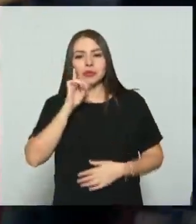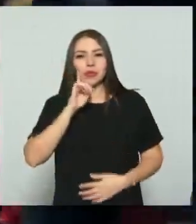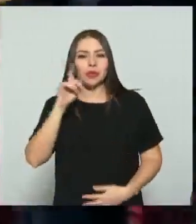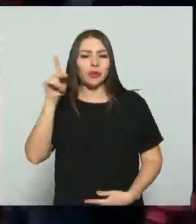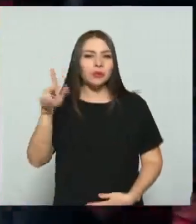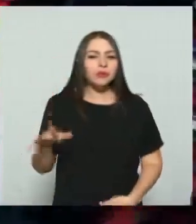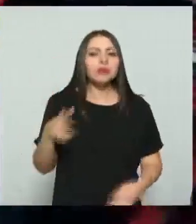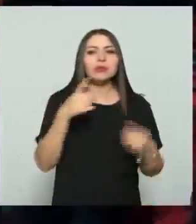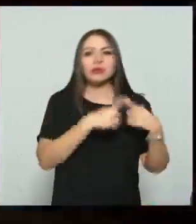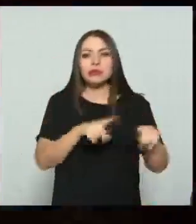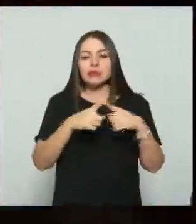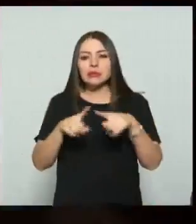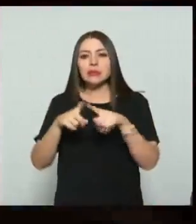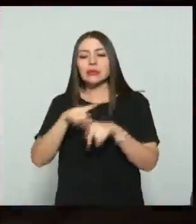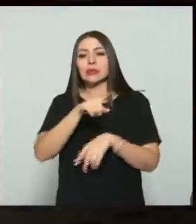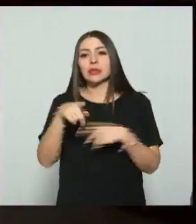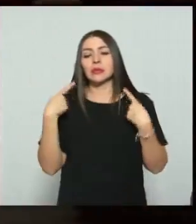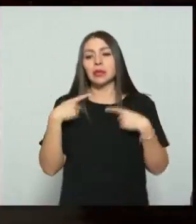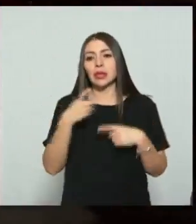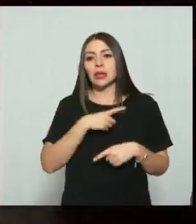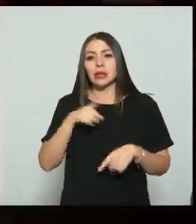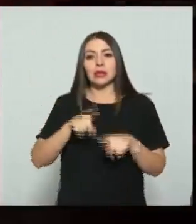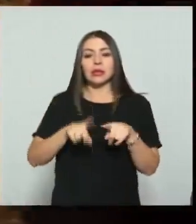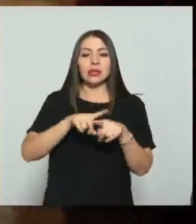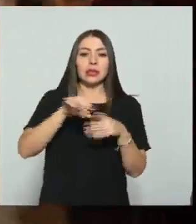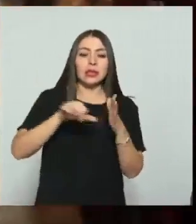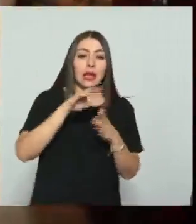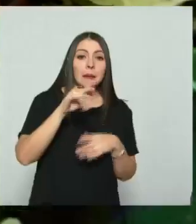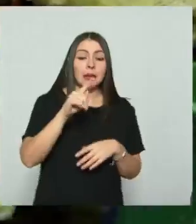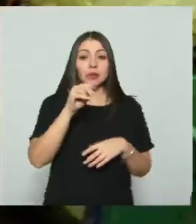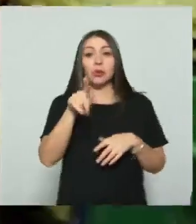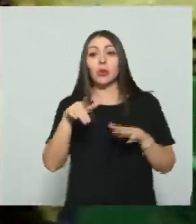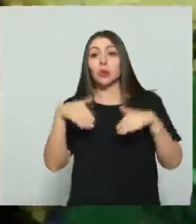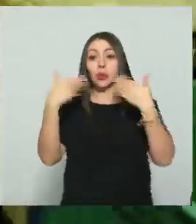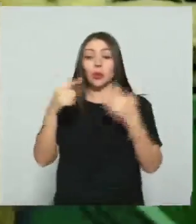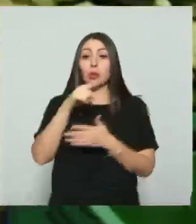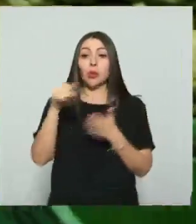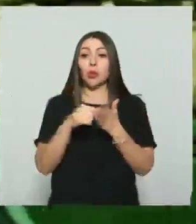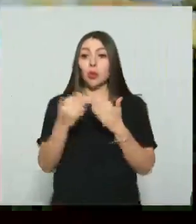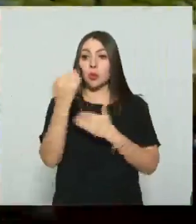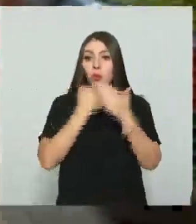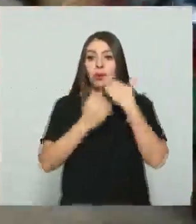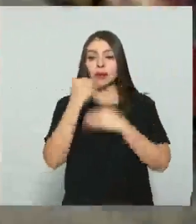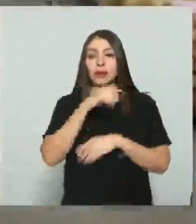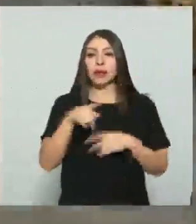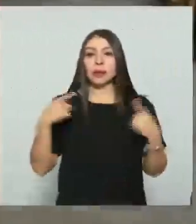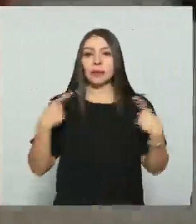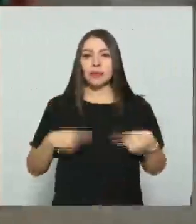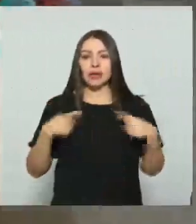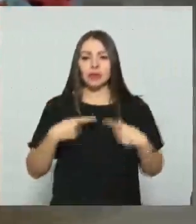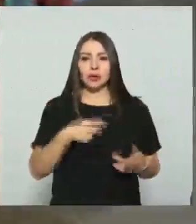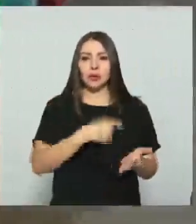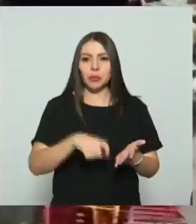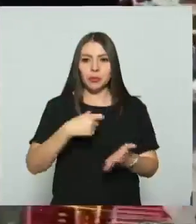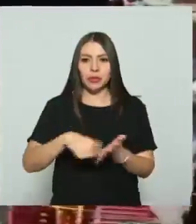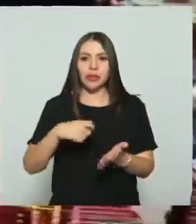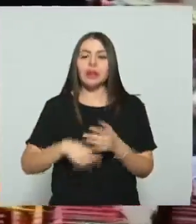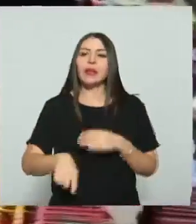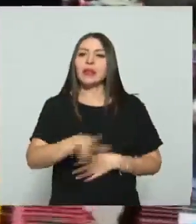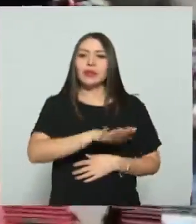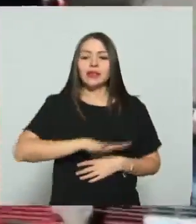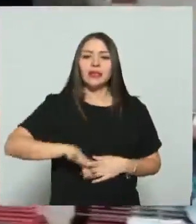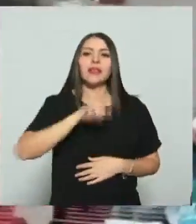cargo de esta central de abasto. No es únicamente un lugar a donde lleguen los alimentos que la mayoría de los capitalinos consumen,